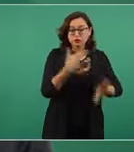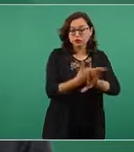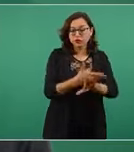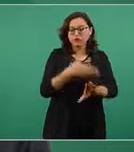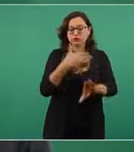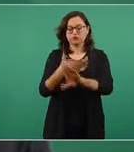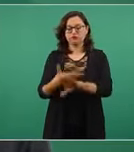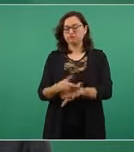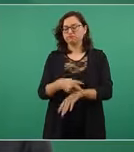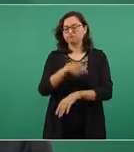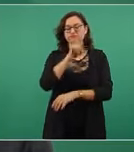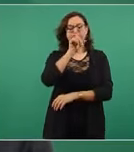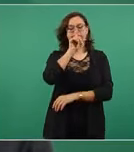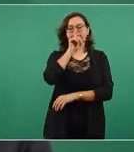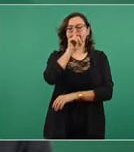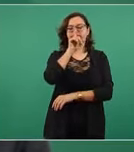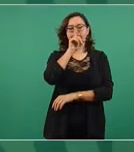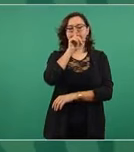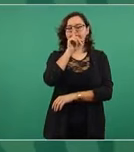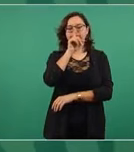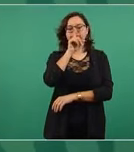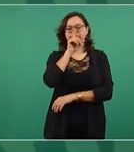a quienes protestan,